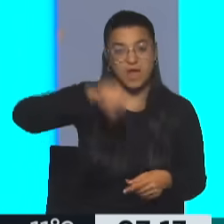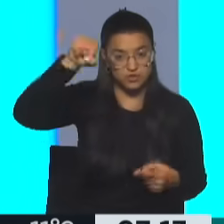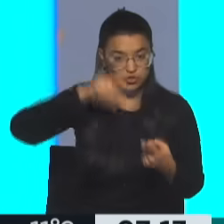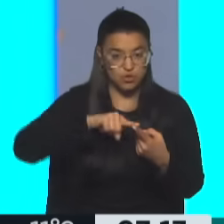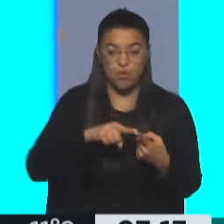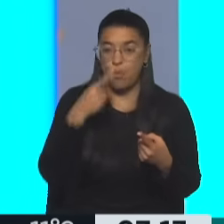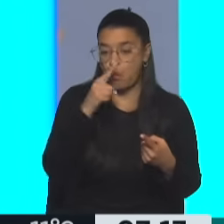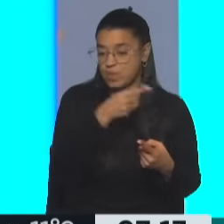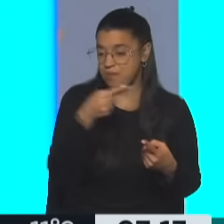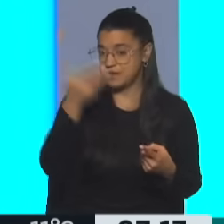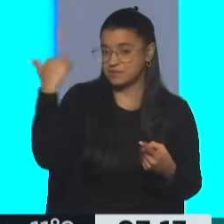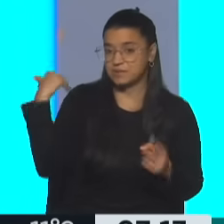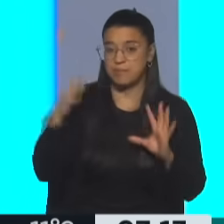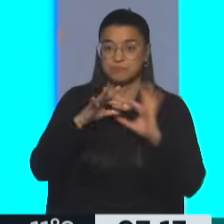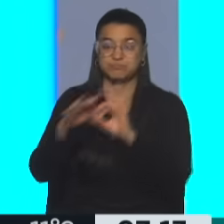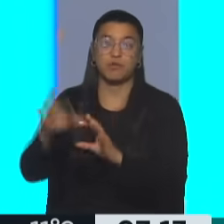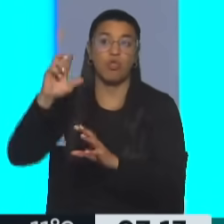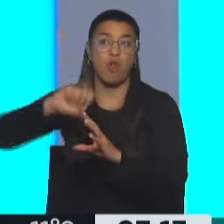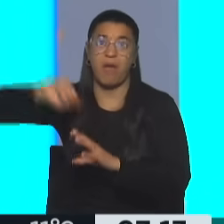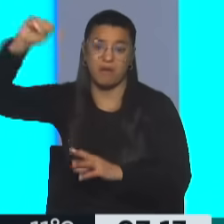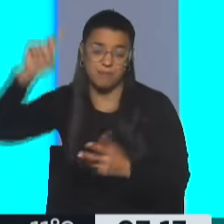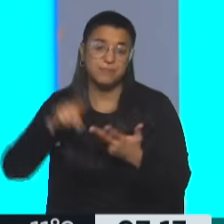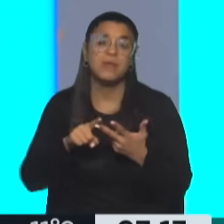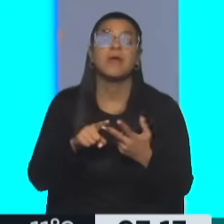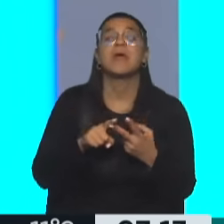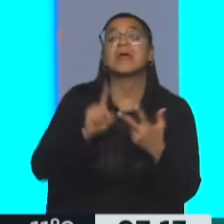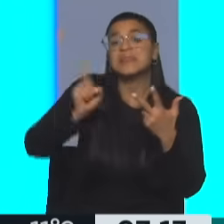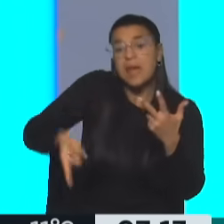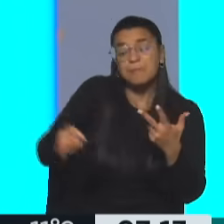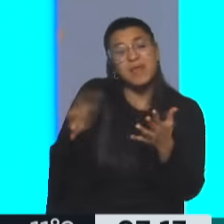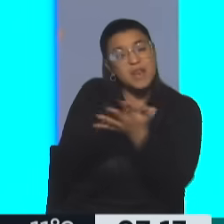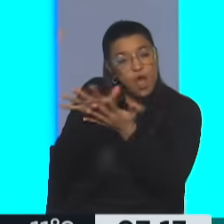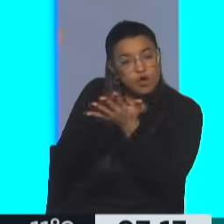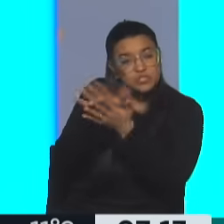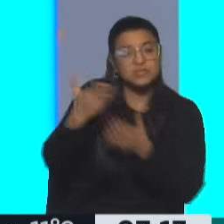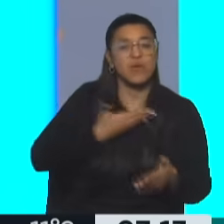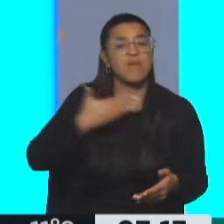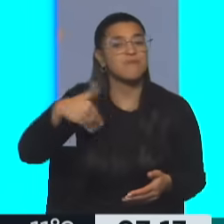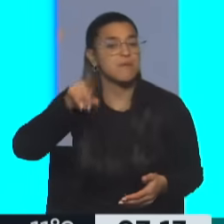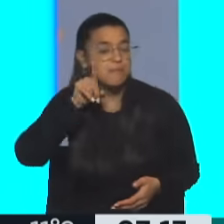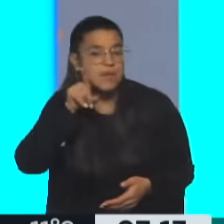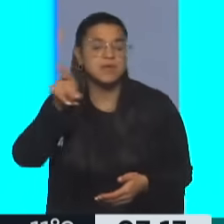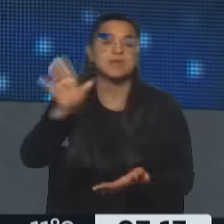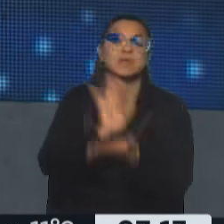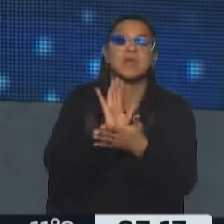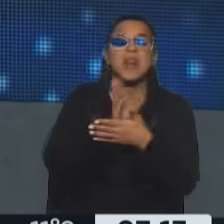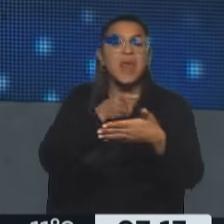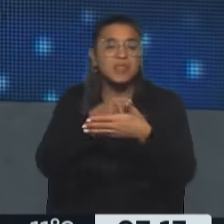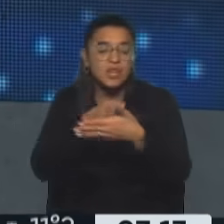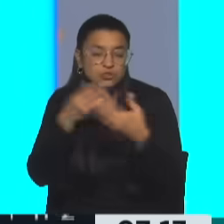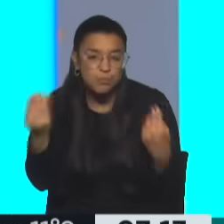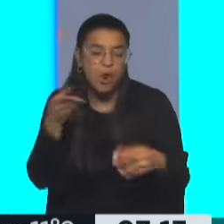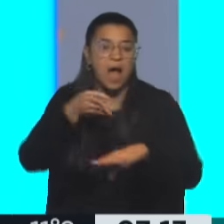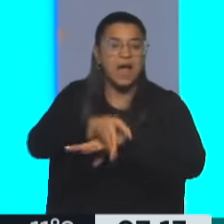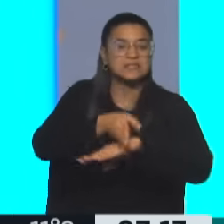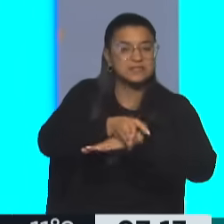última semana vinculada con la disparada del dólar pero también la negociación con el fondo monetario las restricciones vinculadas con el